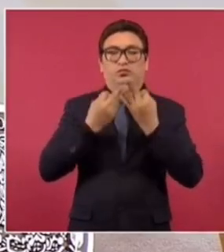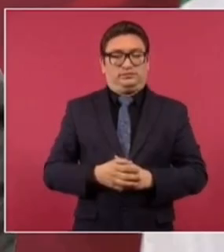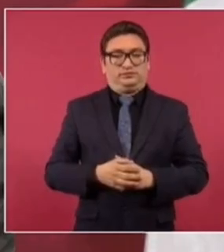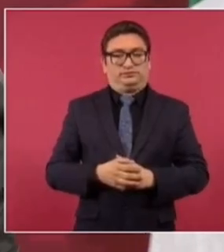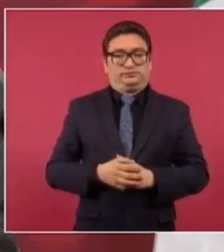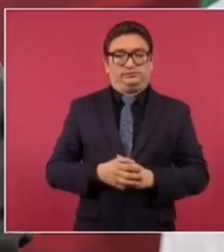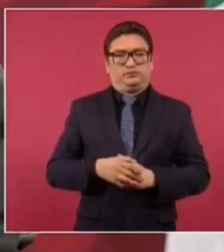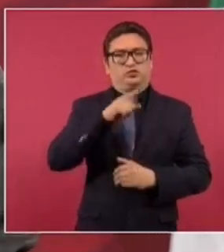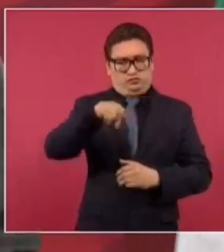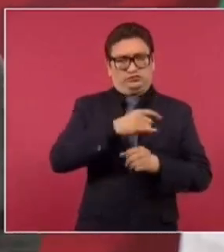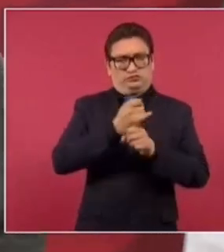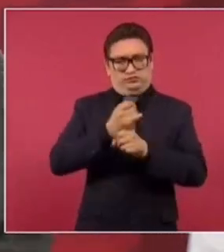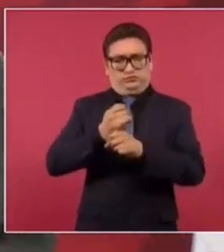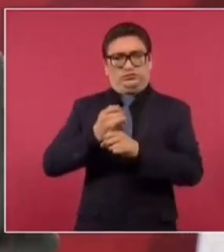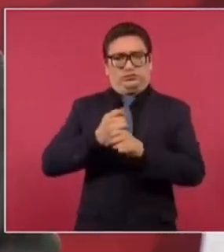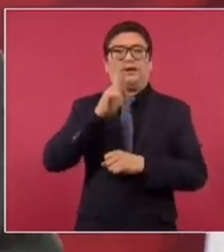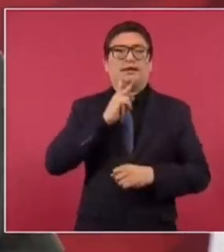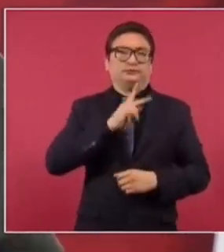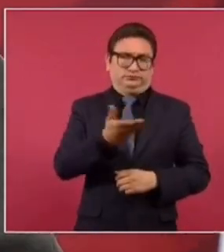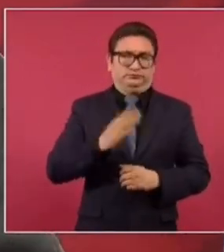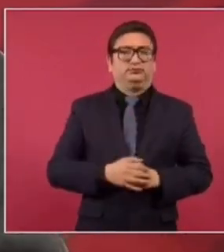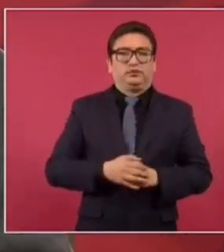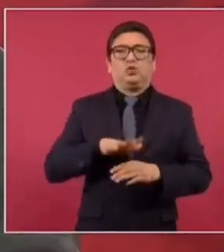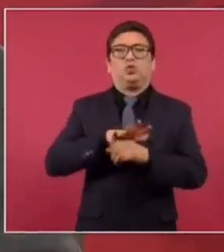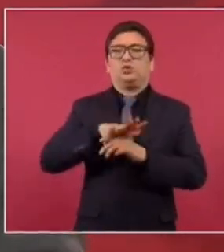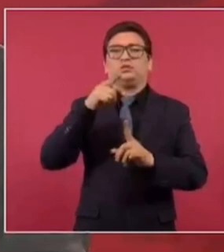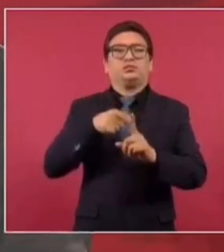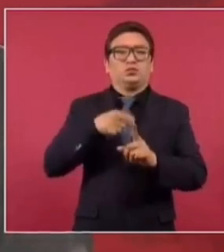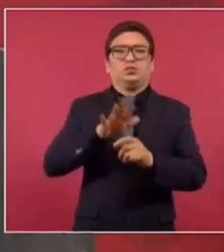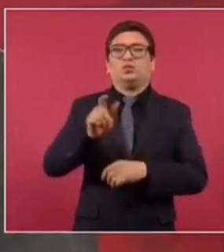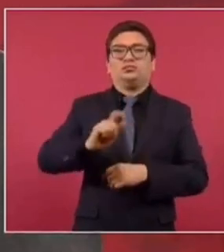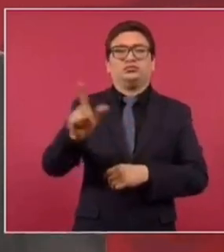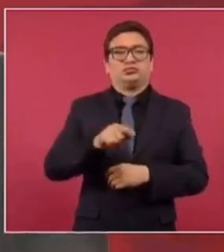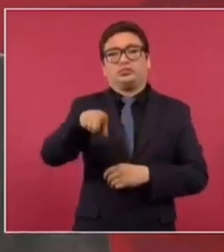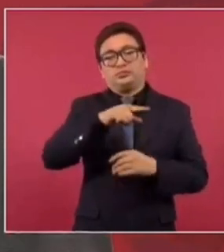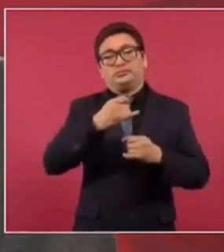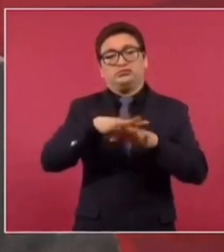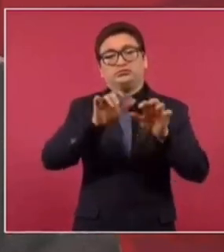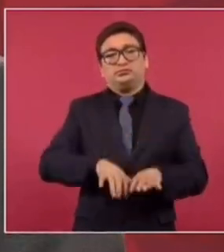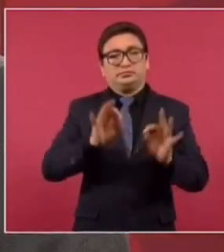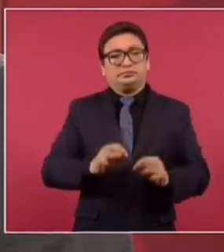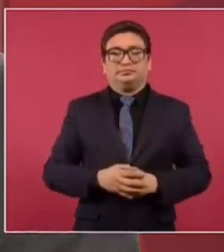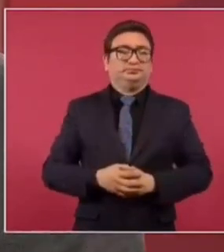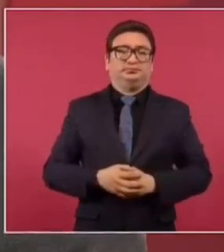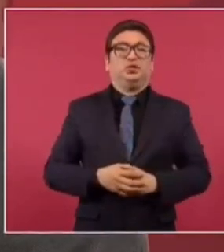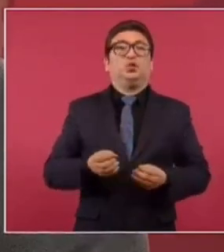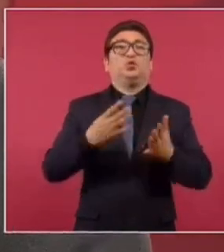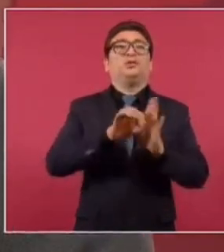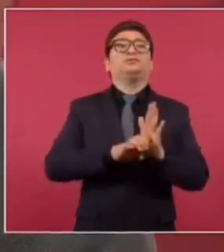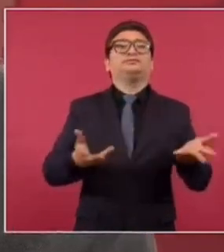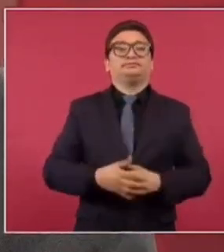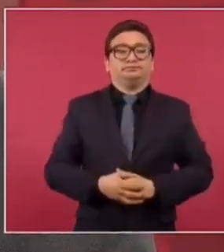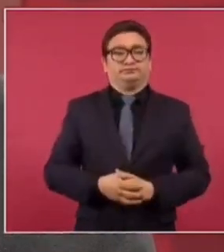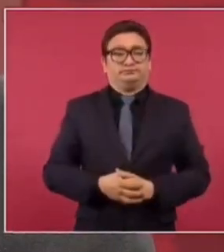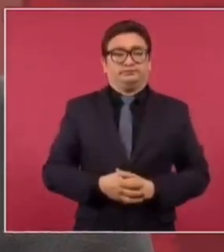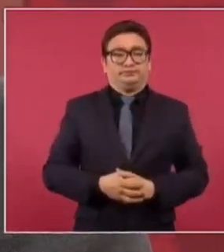Sinaloa. Revísenlo y van a ver qué objetivos, qué profesionales, cuánta ética,